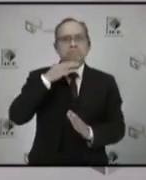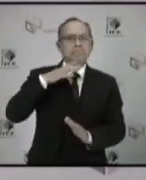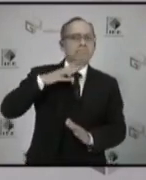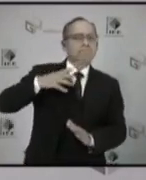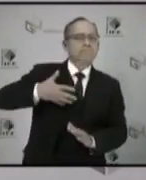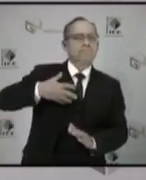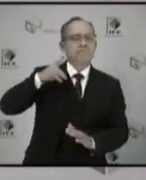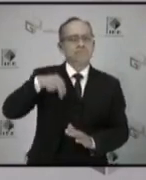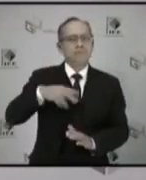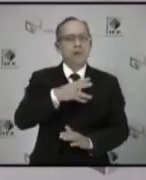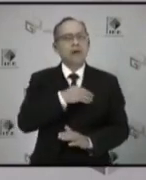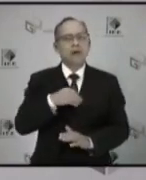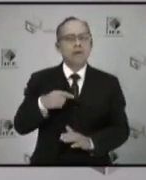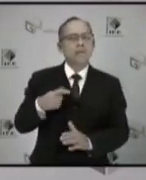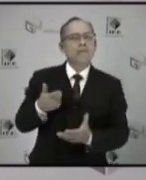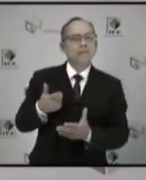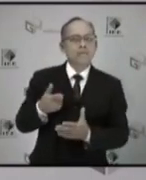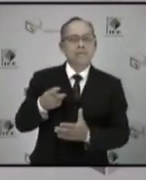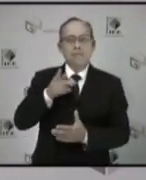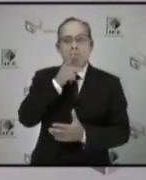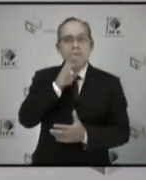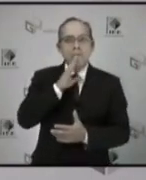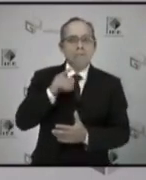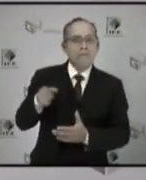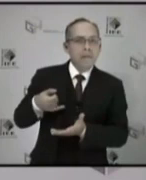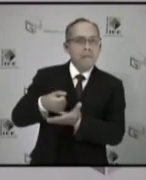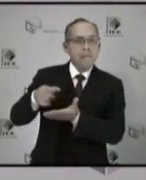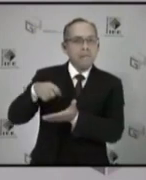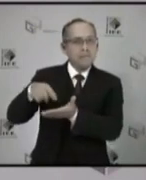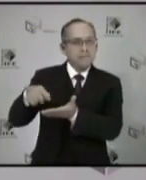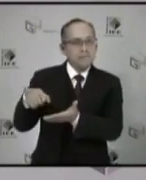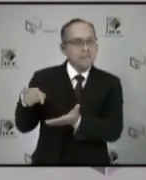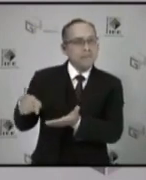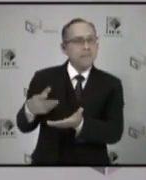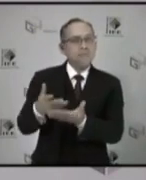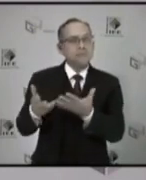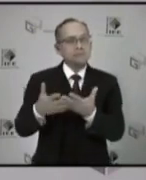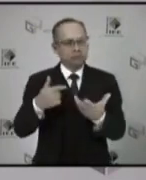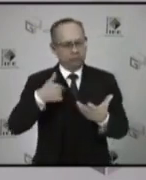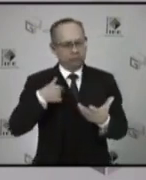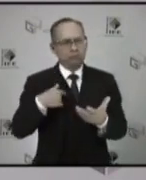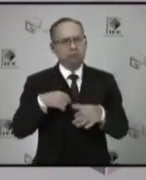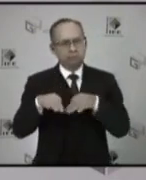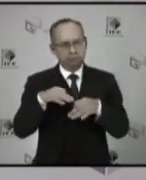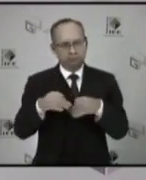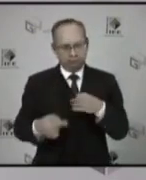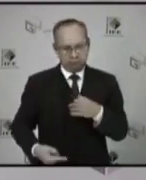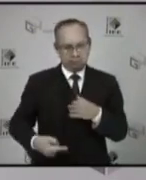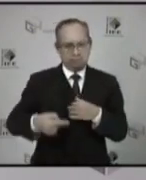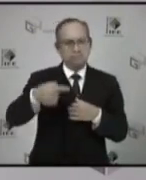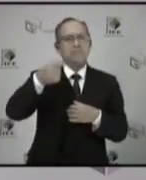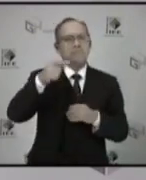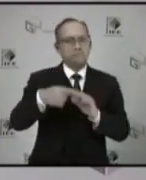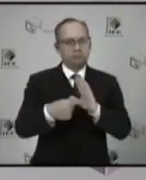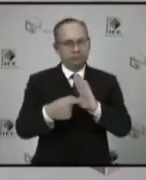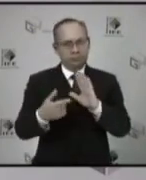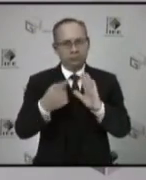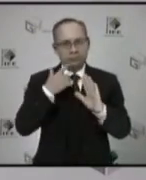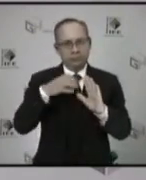agricultores, acostumbrada a trabajar con disciplina y tenacidad. ¿Qué se decide en esta